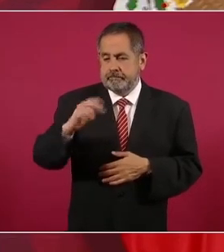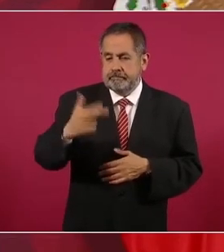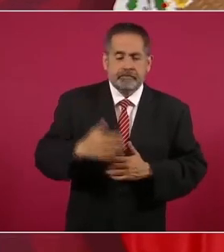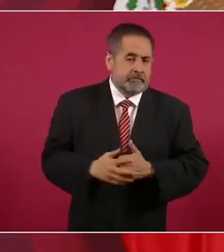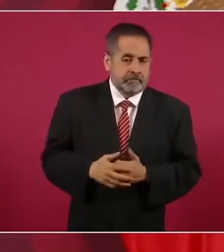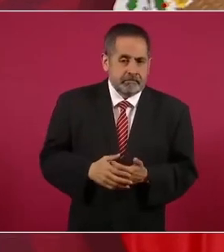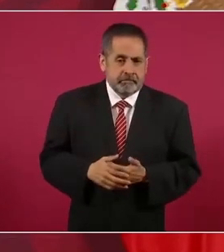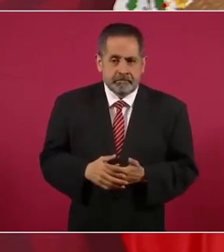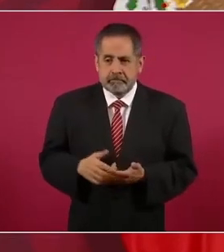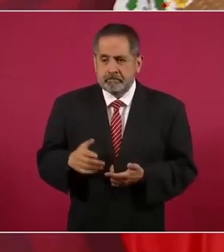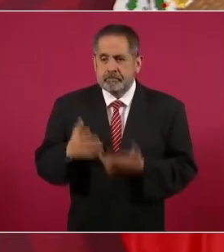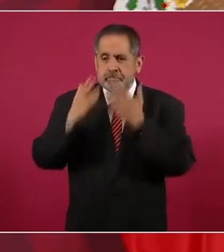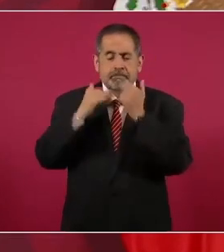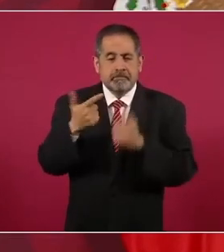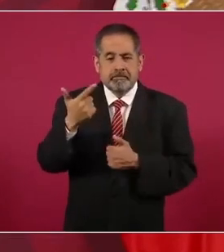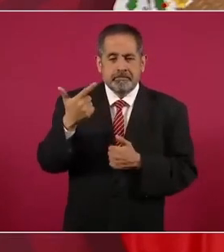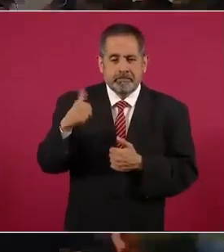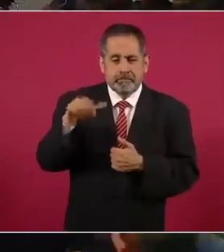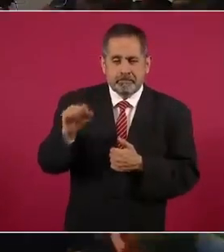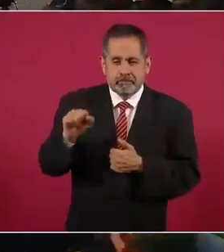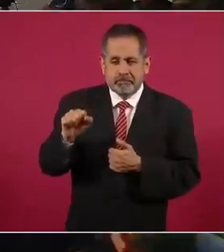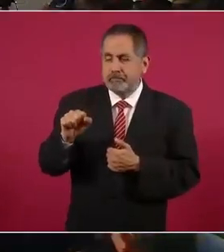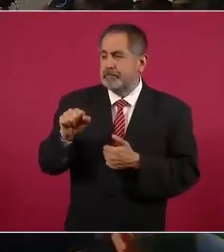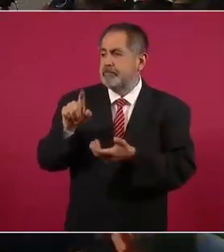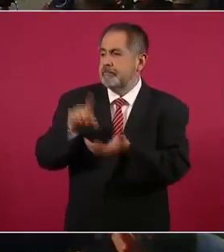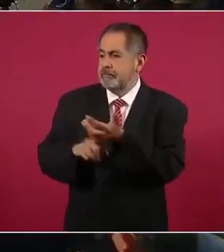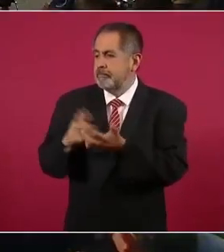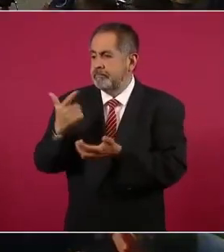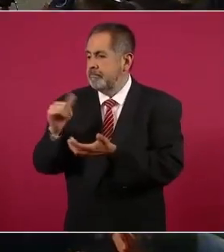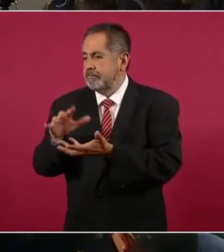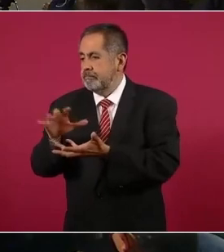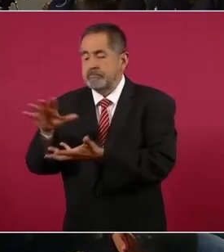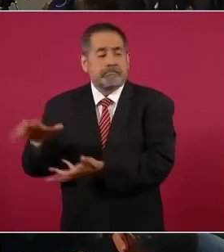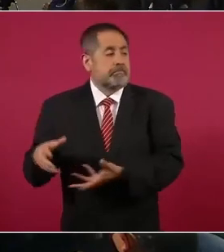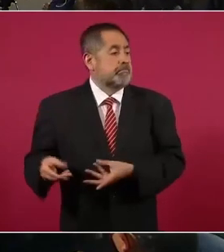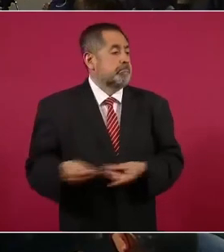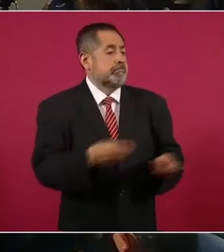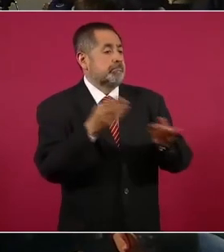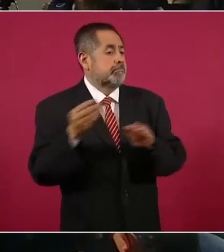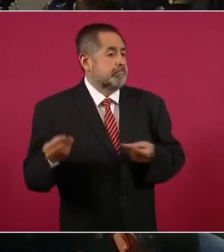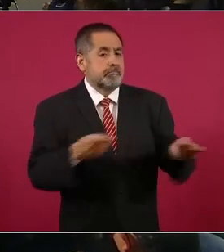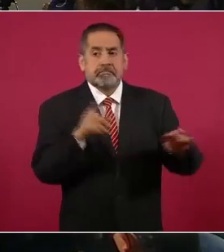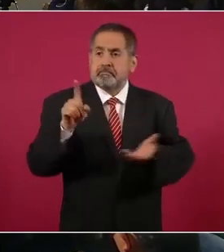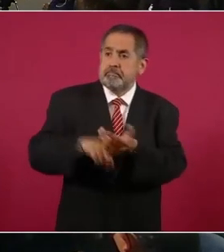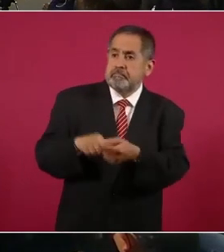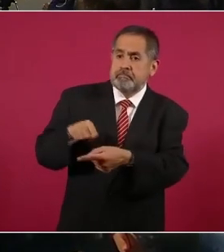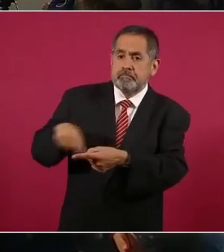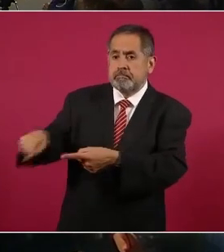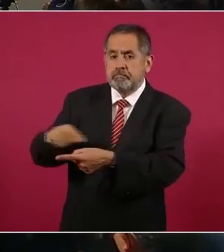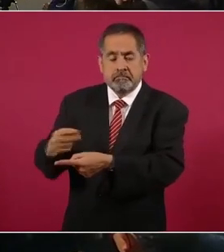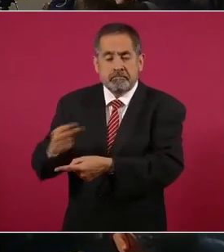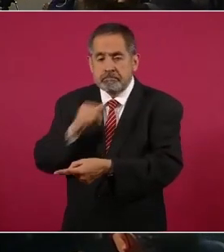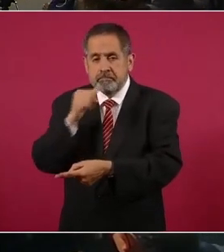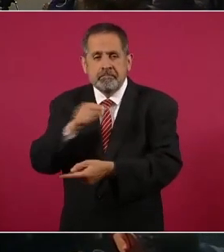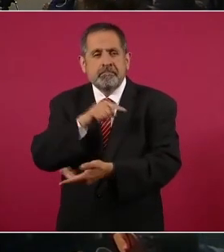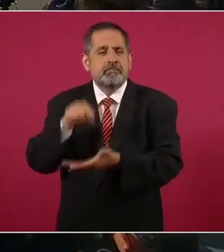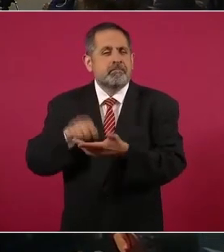Dejaron sin gas a las plantas petroquímicas del complejo de